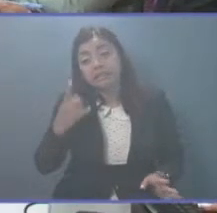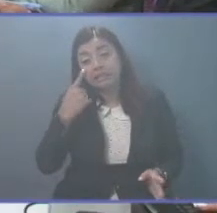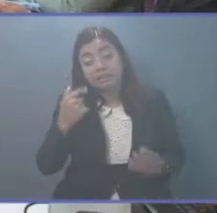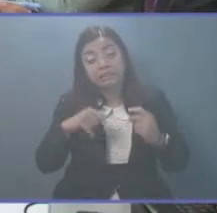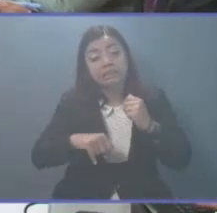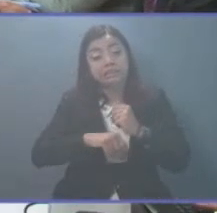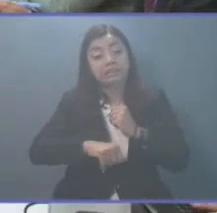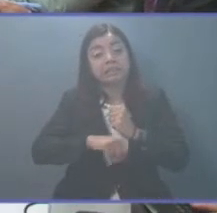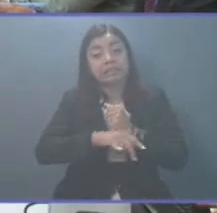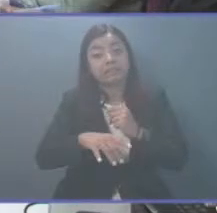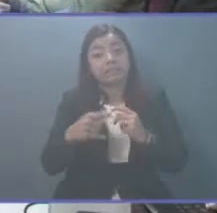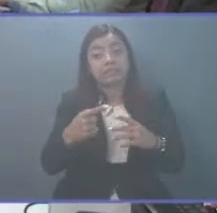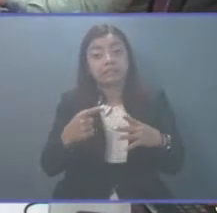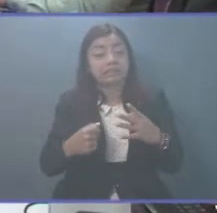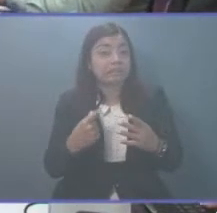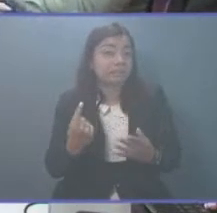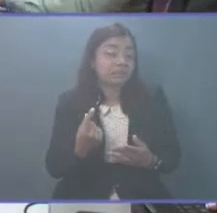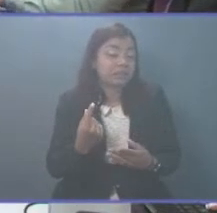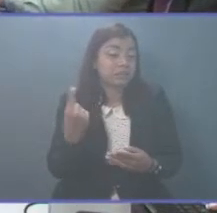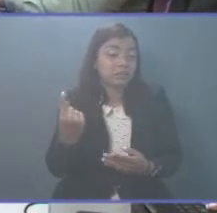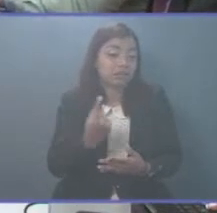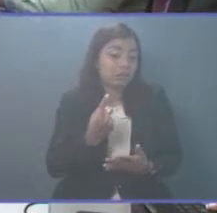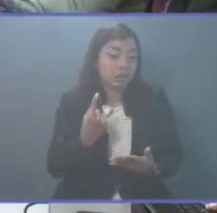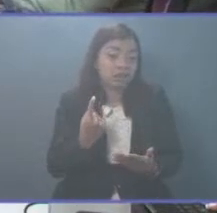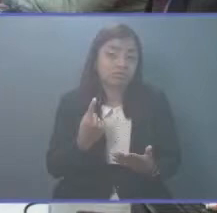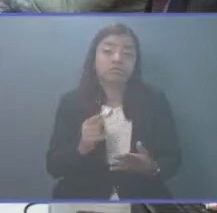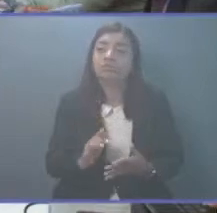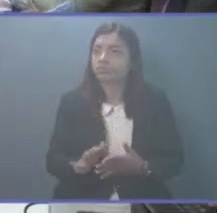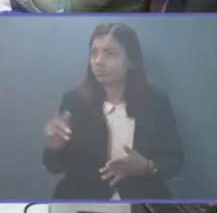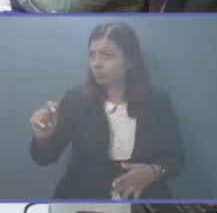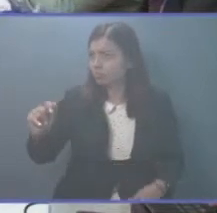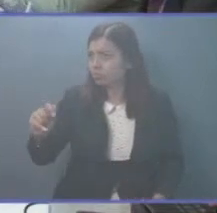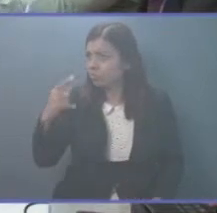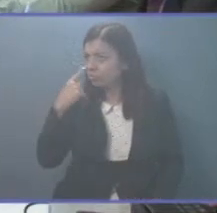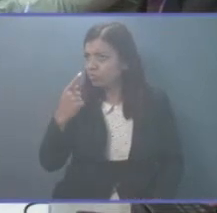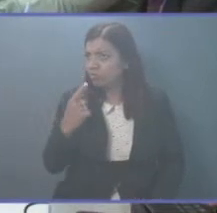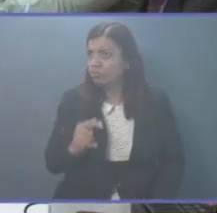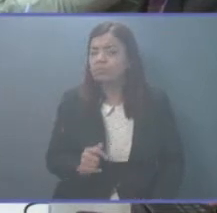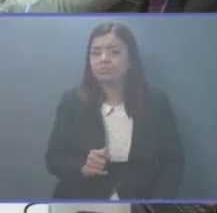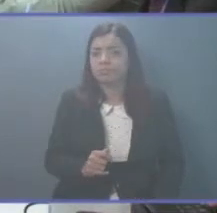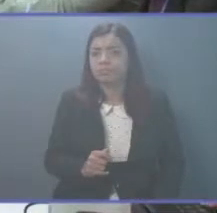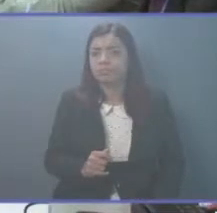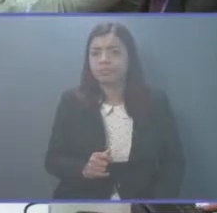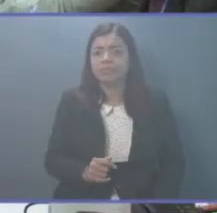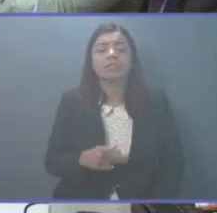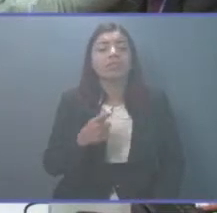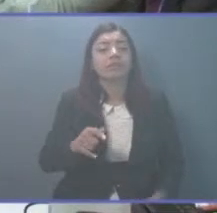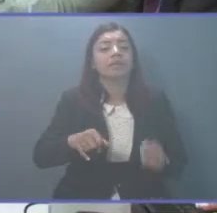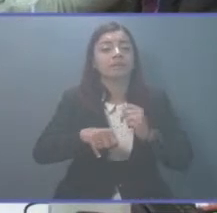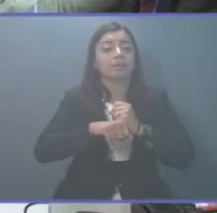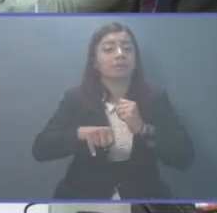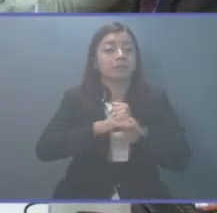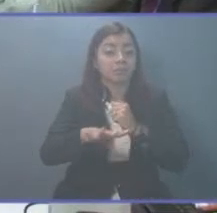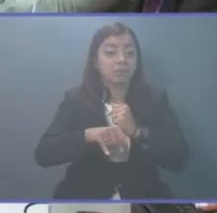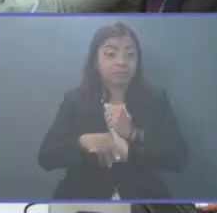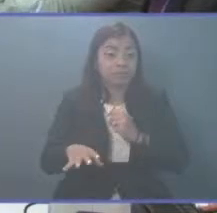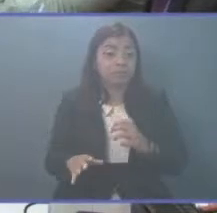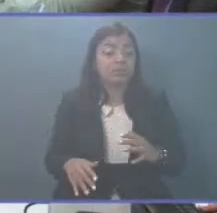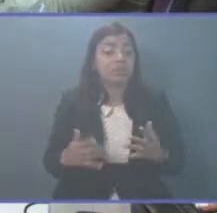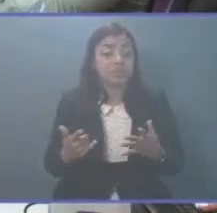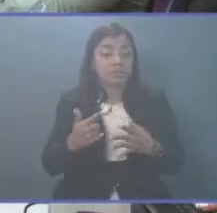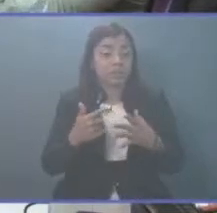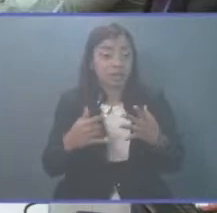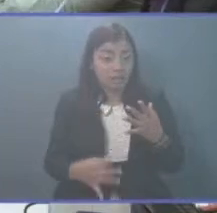delito del tráfico ilegal de personas. Ya se lo ponen. Y promoción del delito. Y promoción ¿Y en caso? Del delito